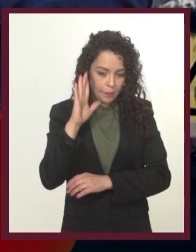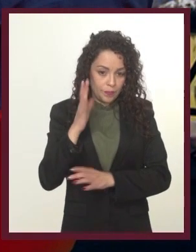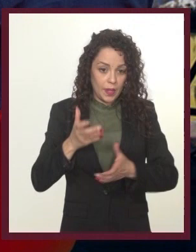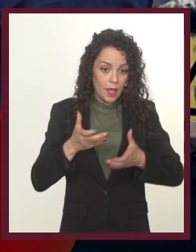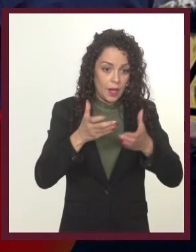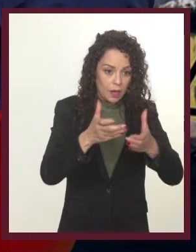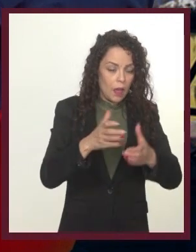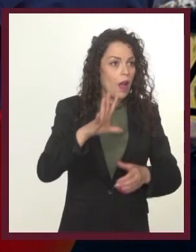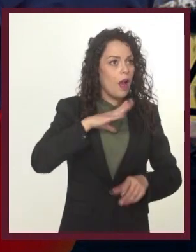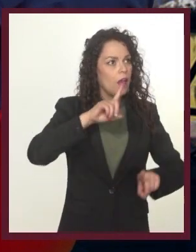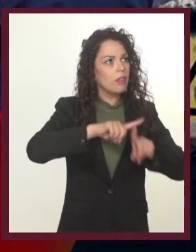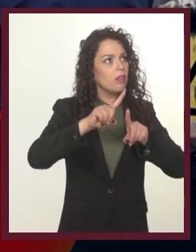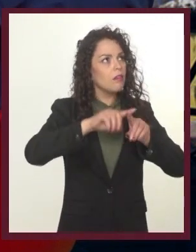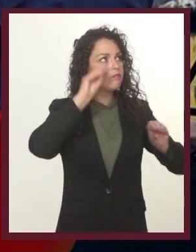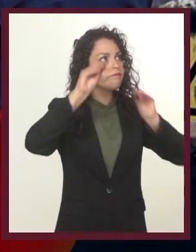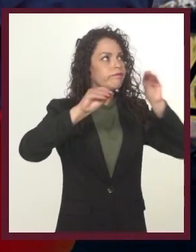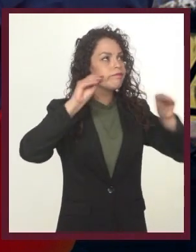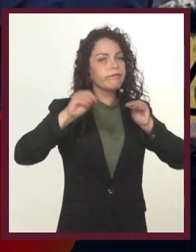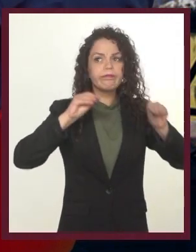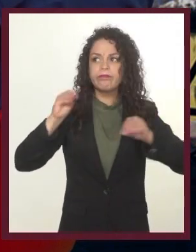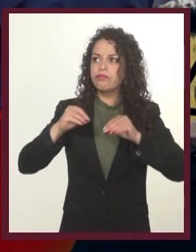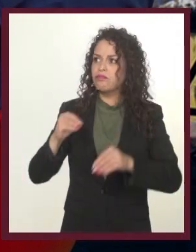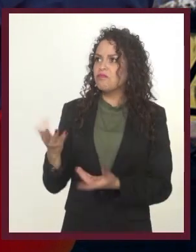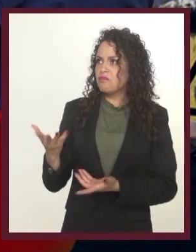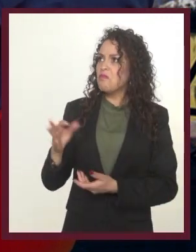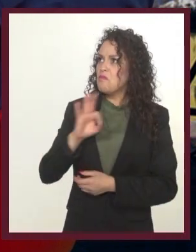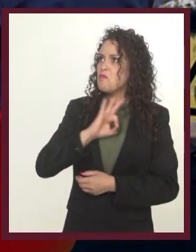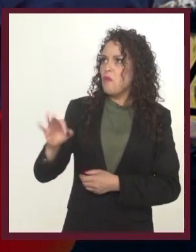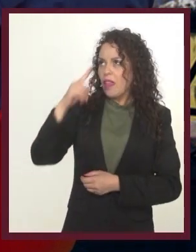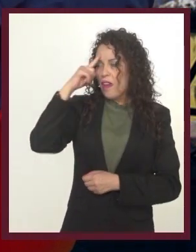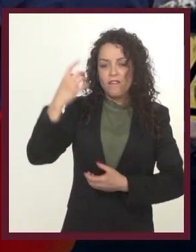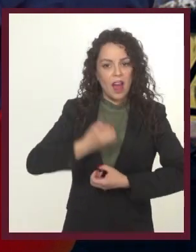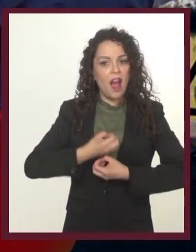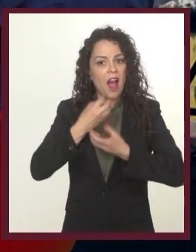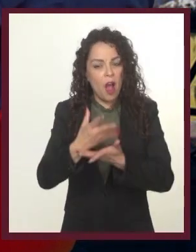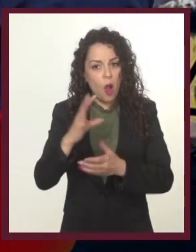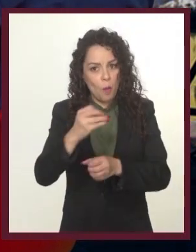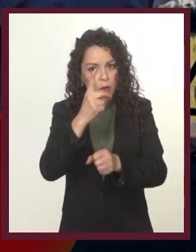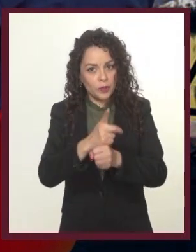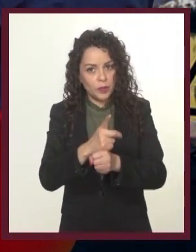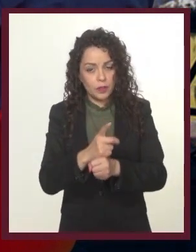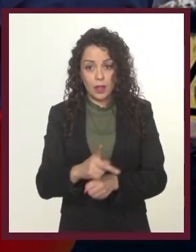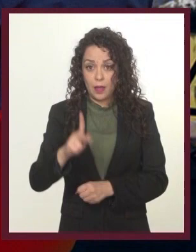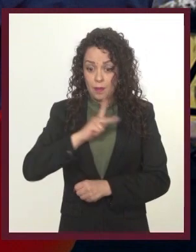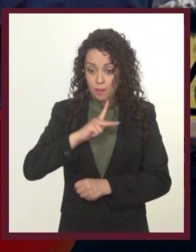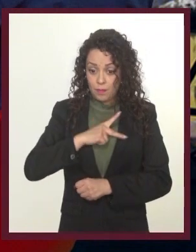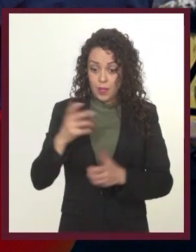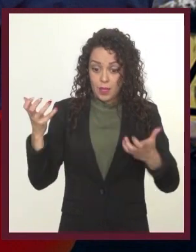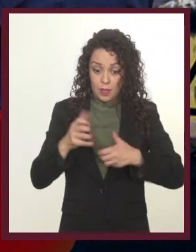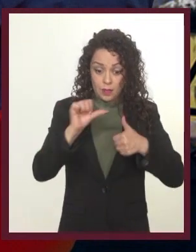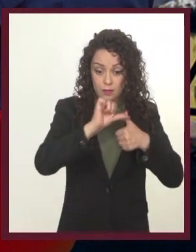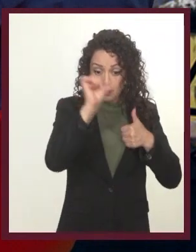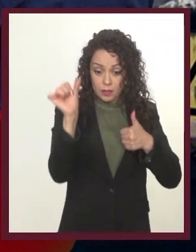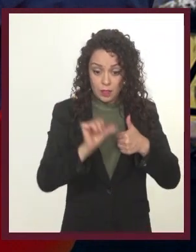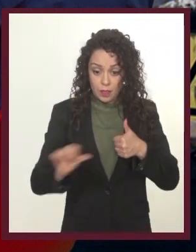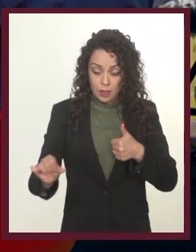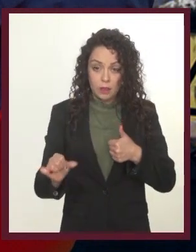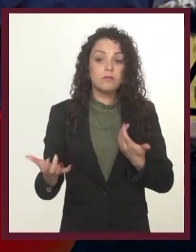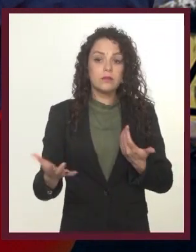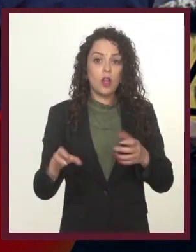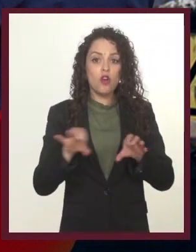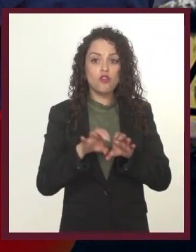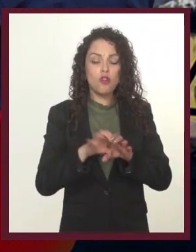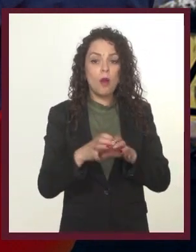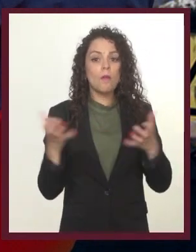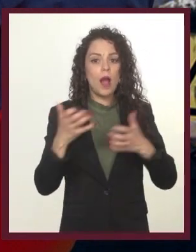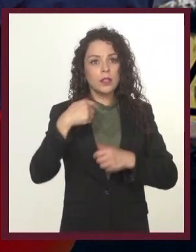espacio público ofrece por todos lados pretextos y oportunidades para expresarnos. Buena parte de mi obra no puede existir sin ese lugar en el que fue